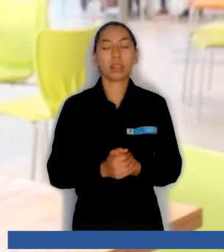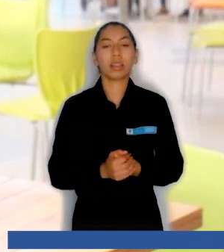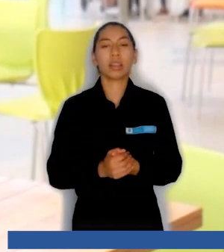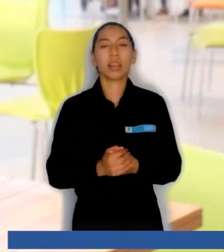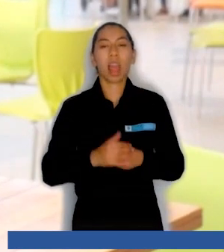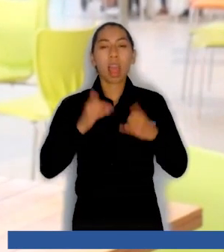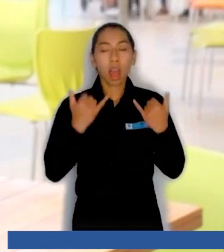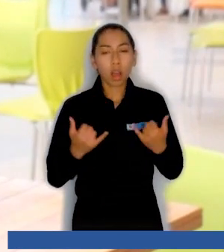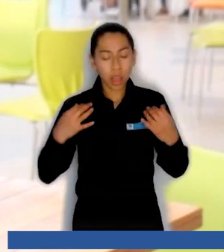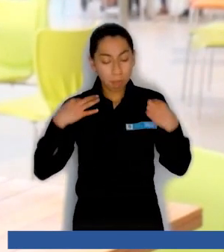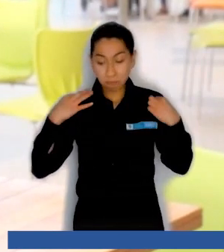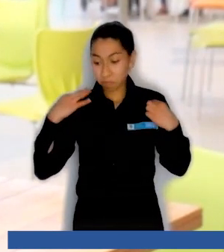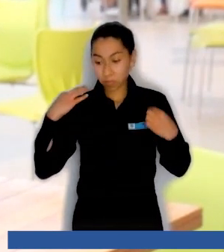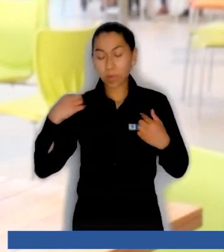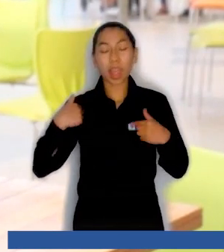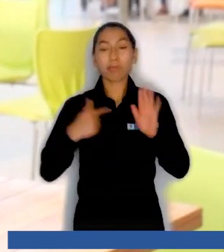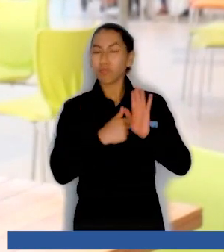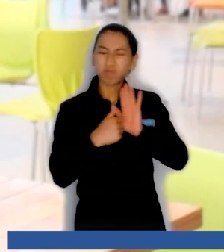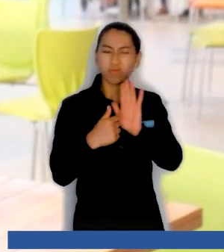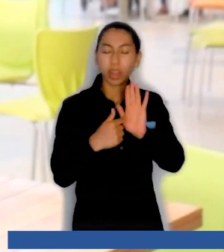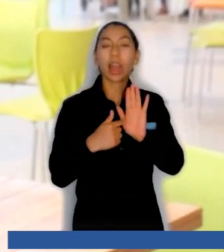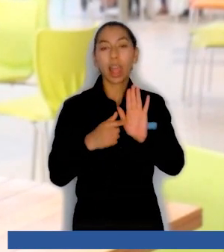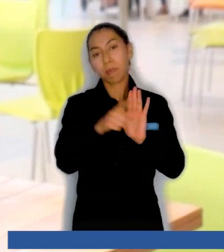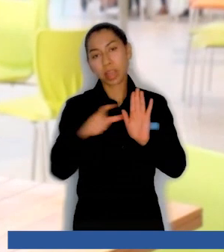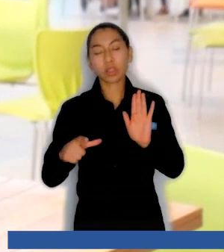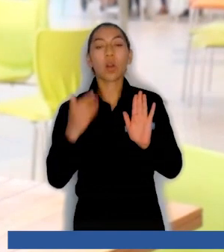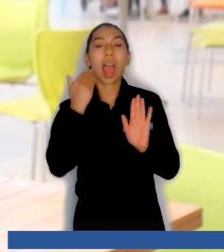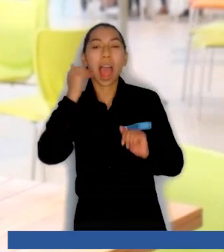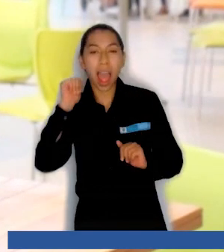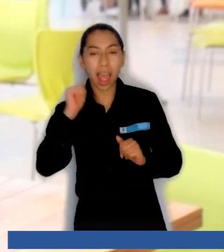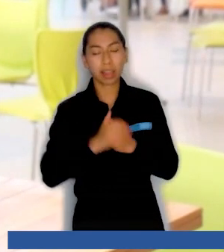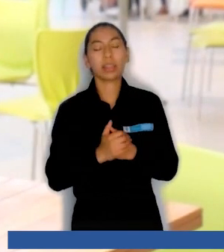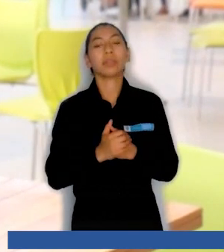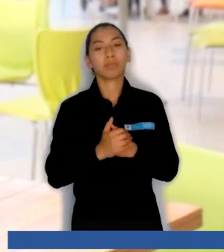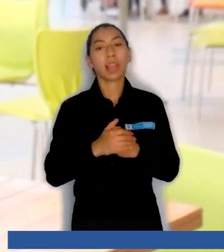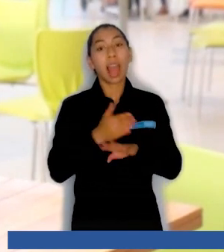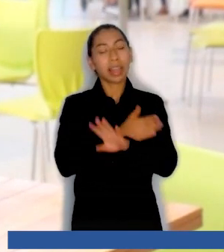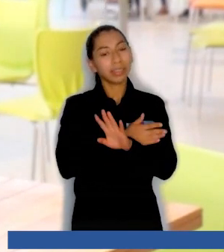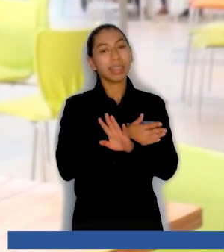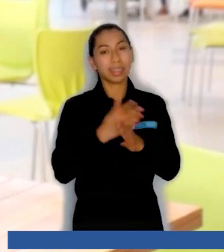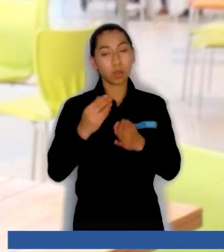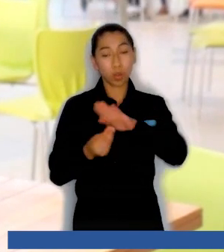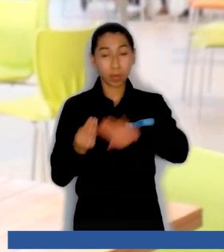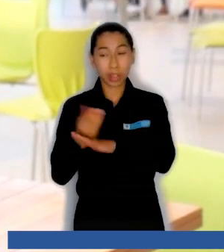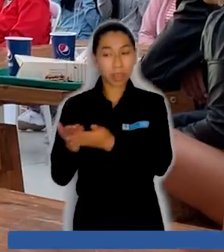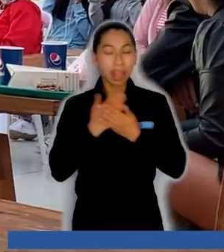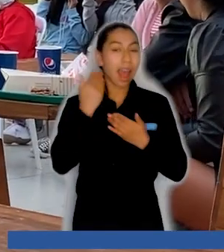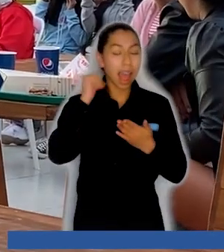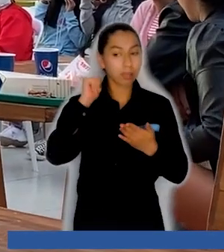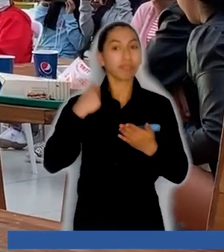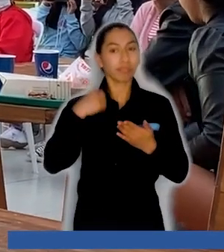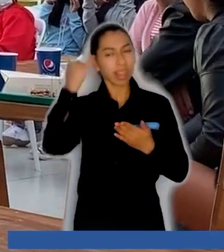Las prendas que se exhibieron fueron prendas realizadas gracias a las telas que se donó por parte de la Unidad de Víctimas.